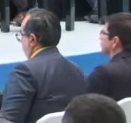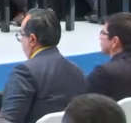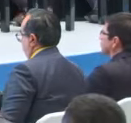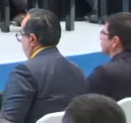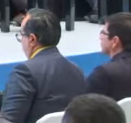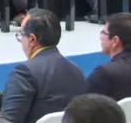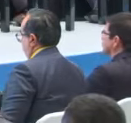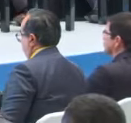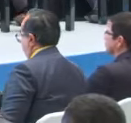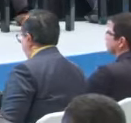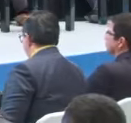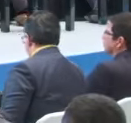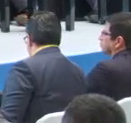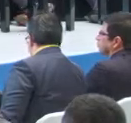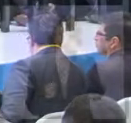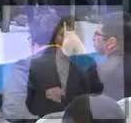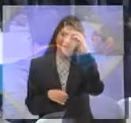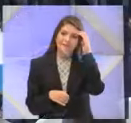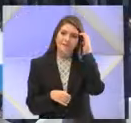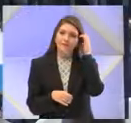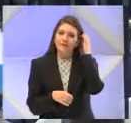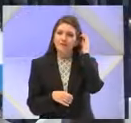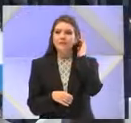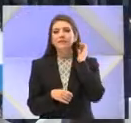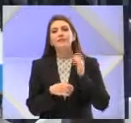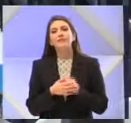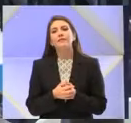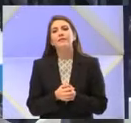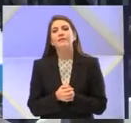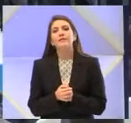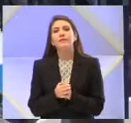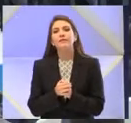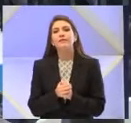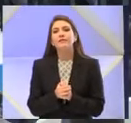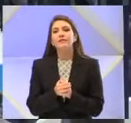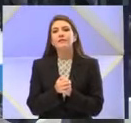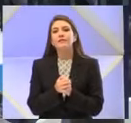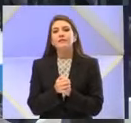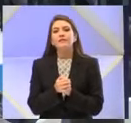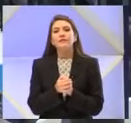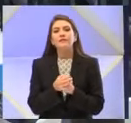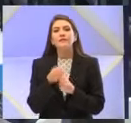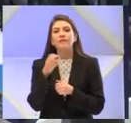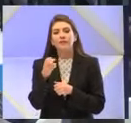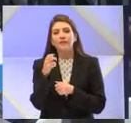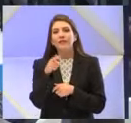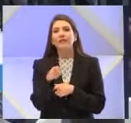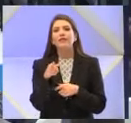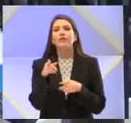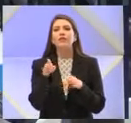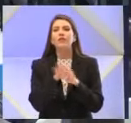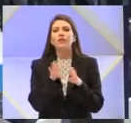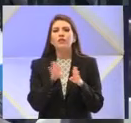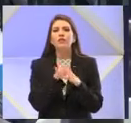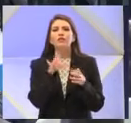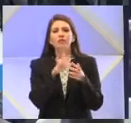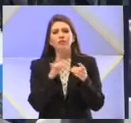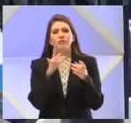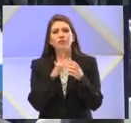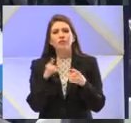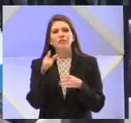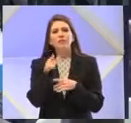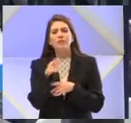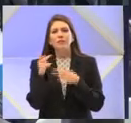este creo que has puesto también has dado con todas estas preguntas abiertas nos has puesto a pensar